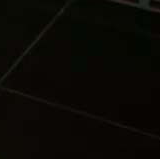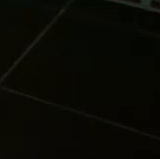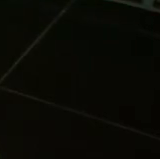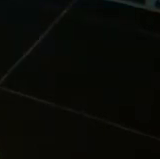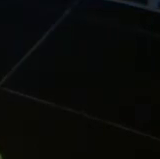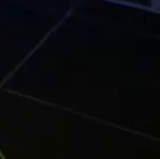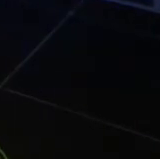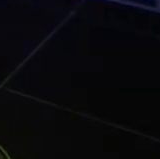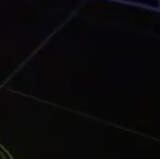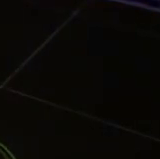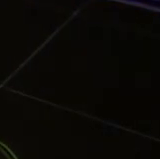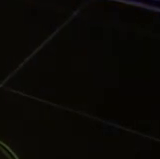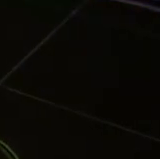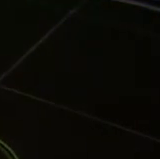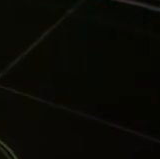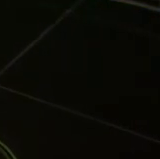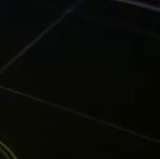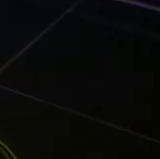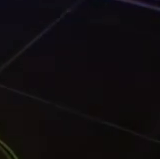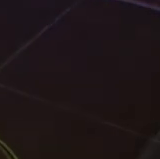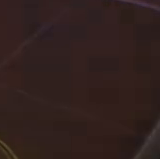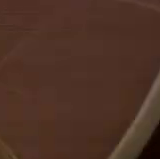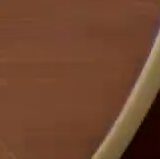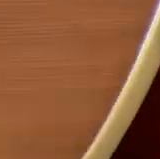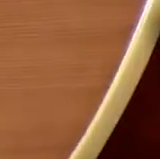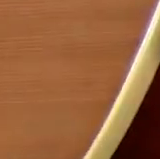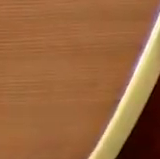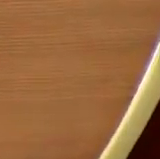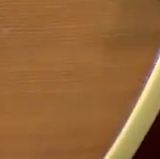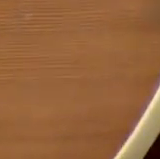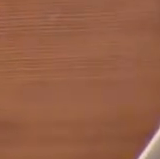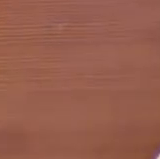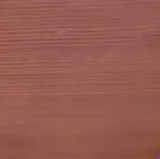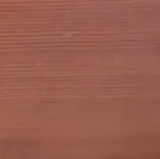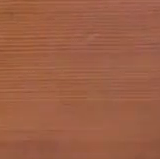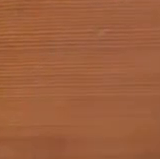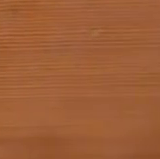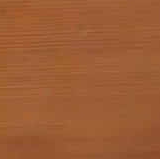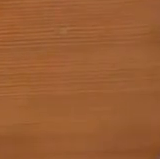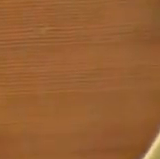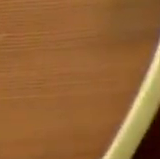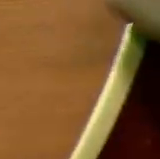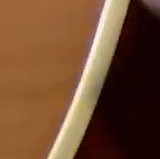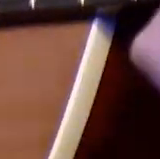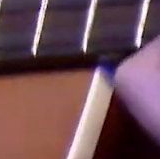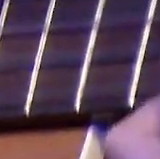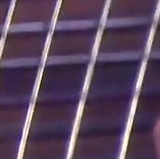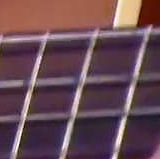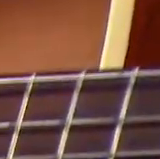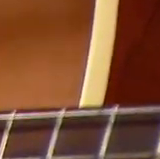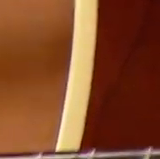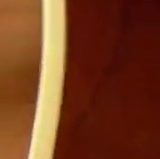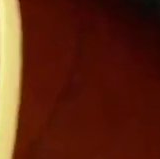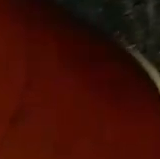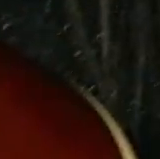Este sueño, la princesa invitada al cuento, la misma